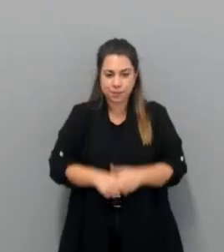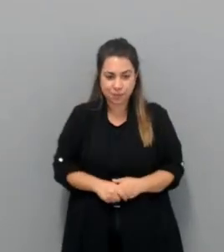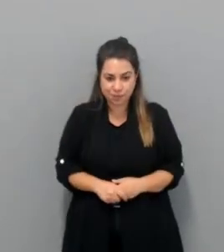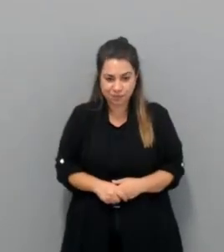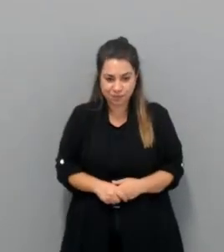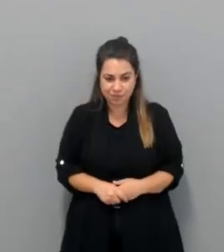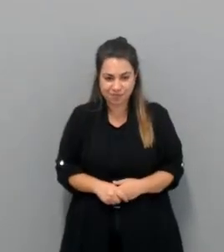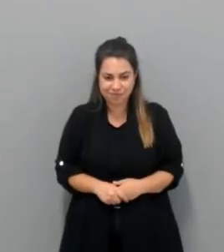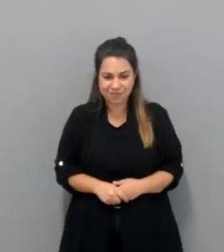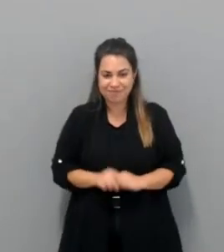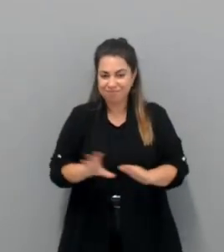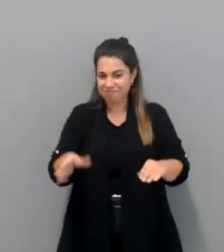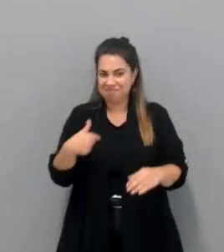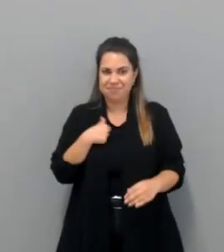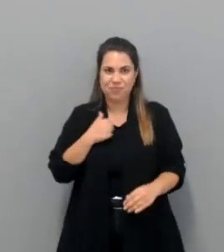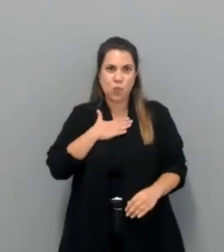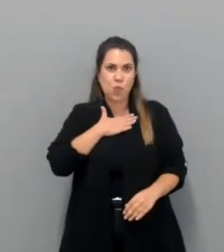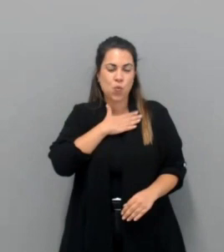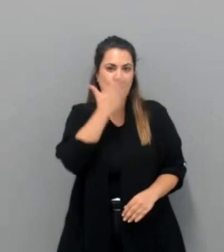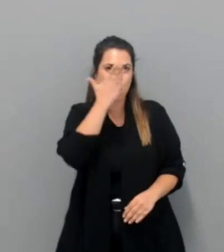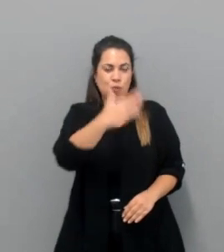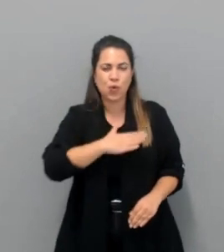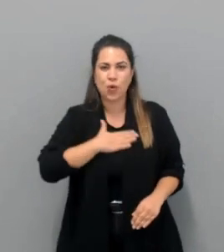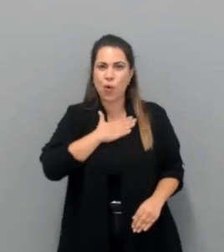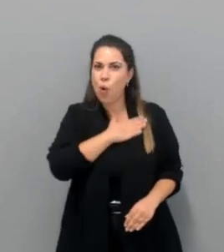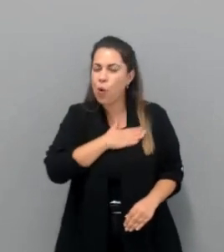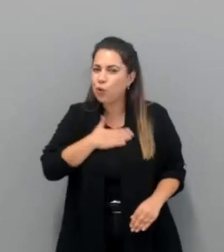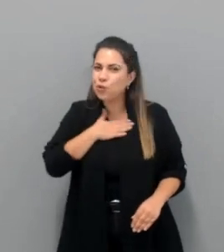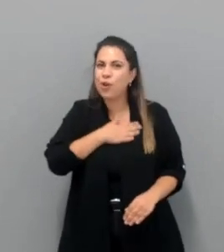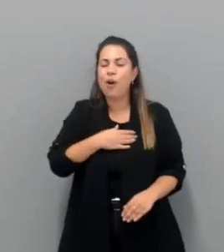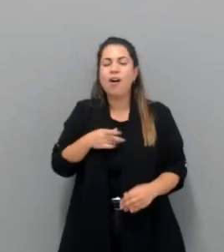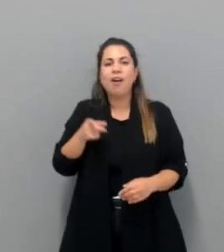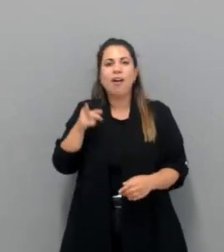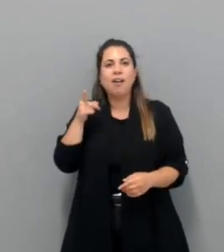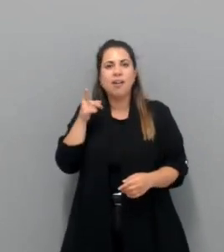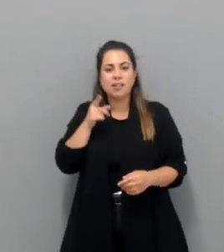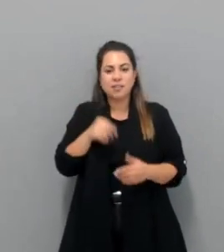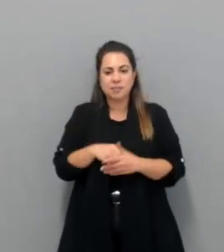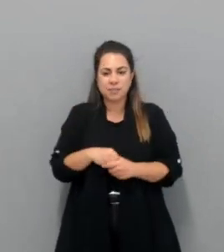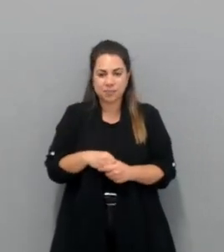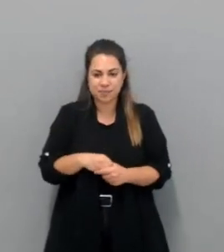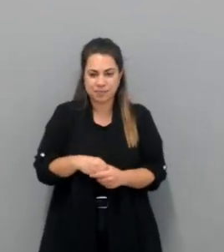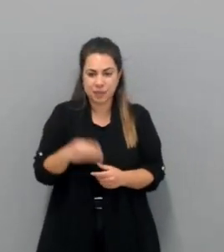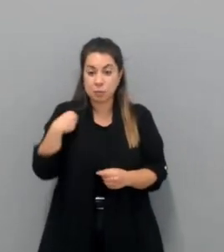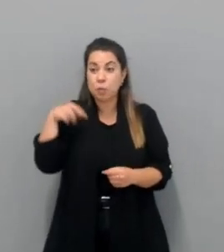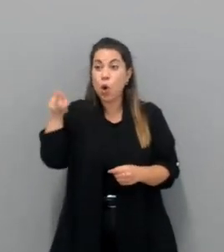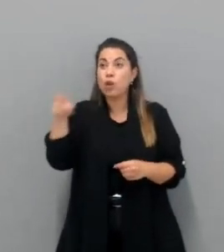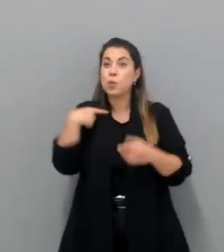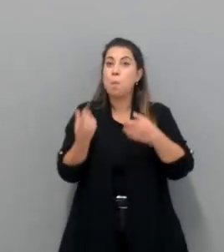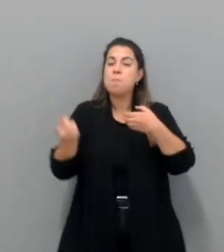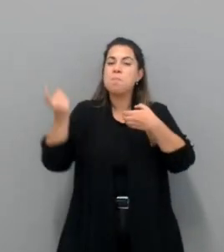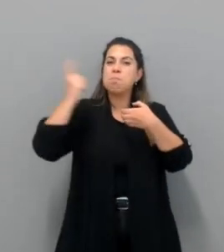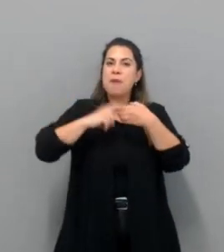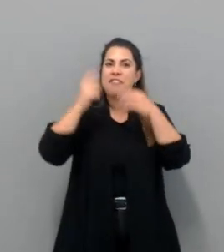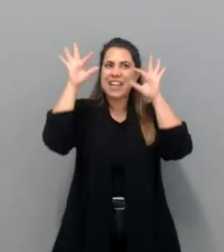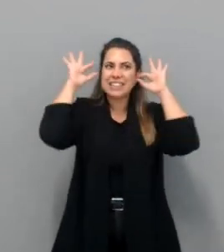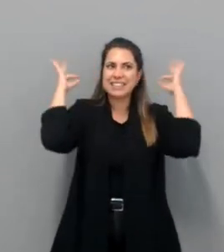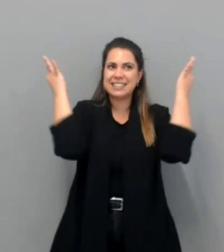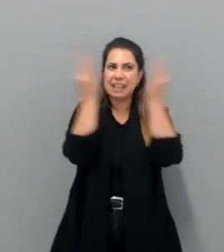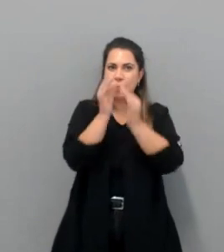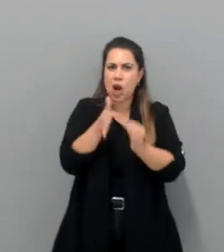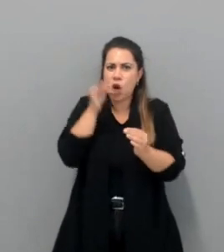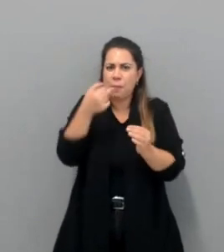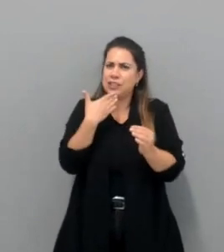La verdad que un gusto que hayas estado en este seminario, que nos hayas hecho ese